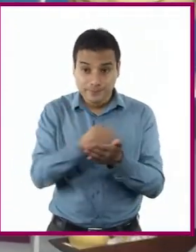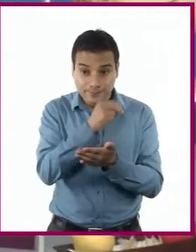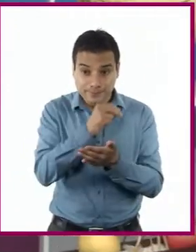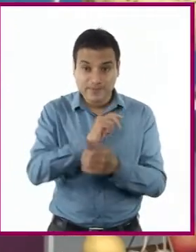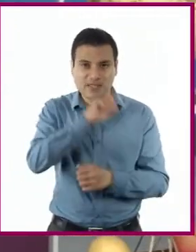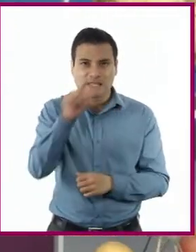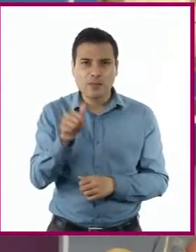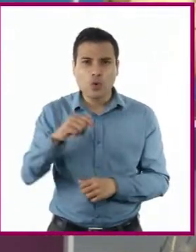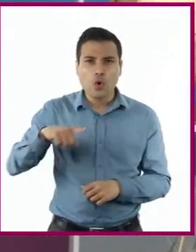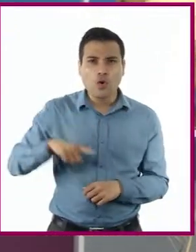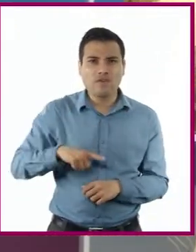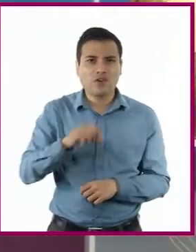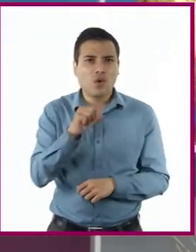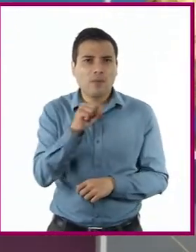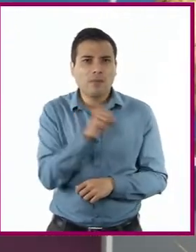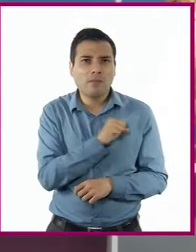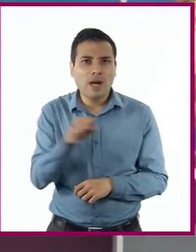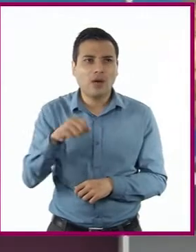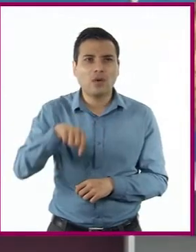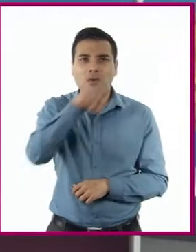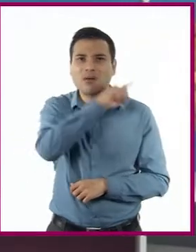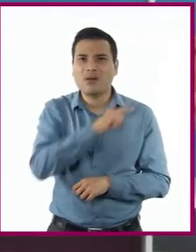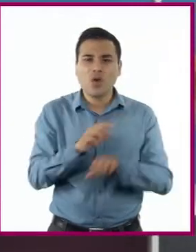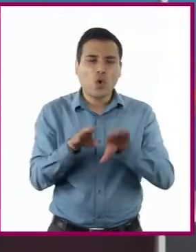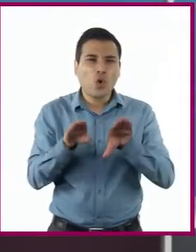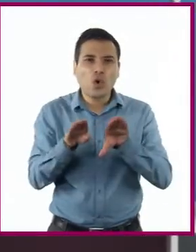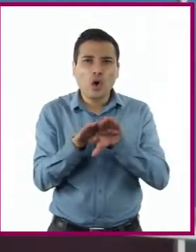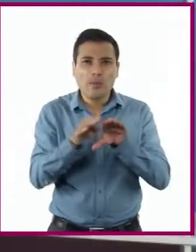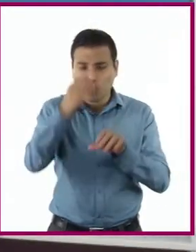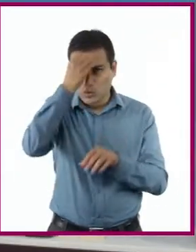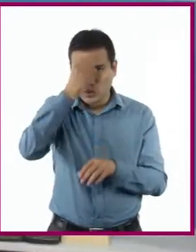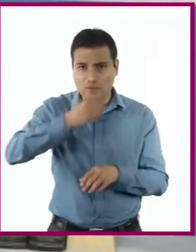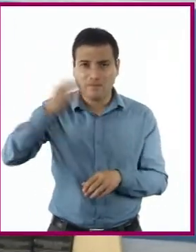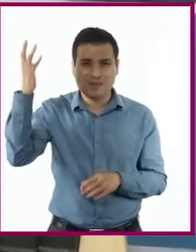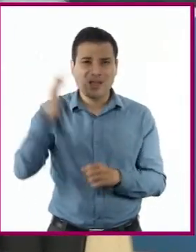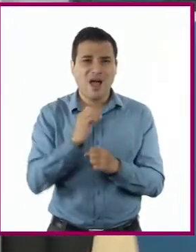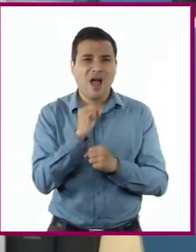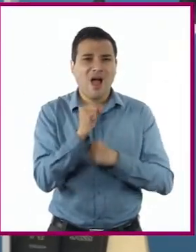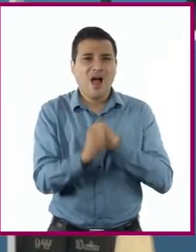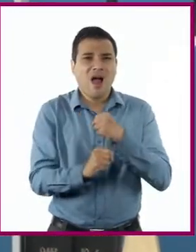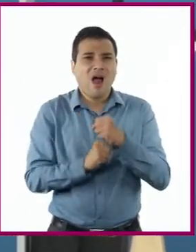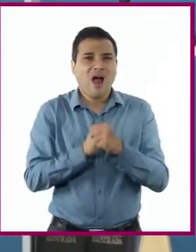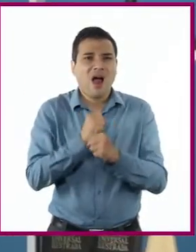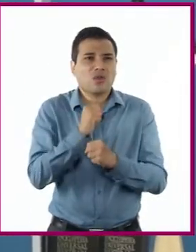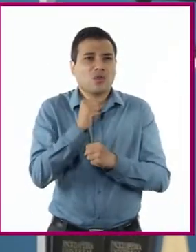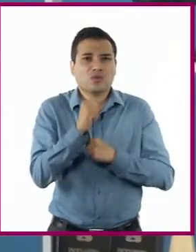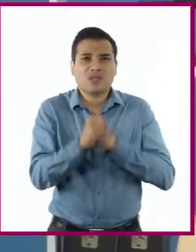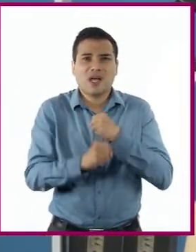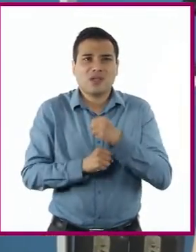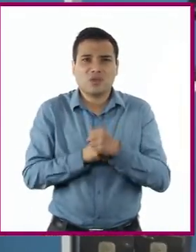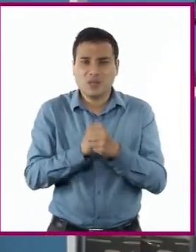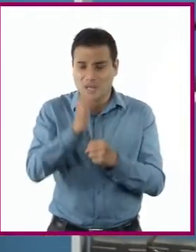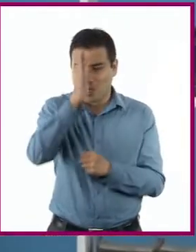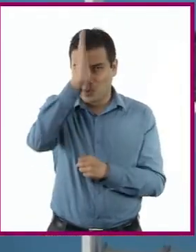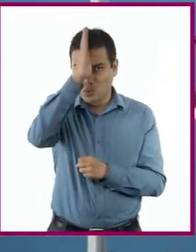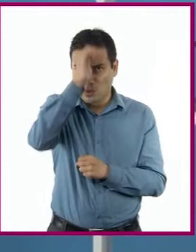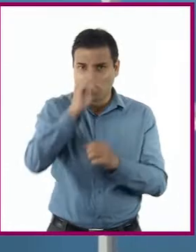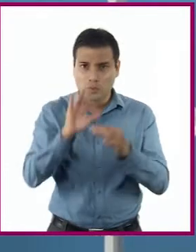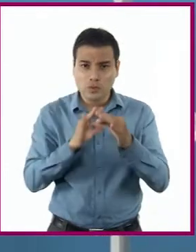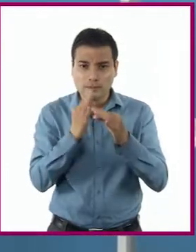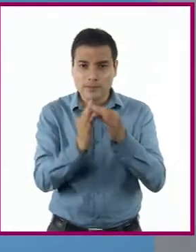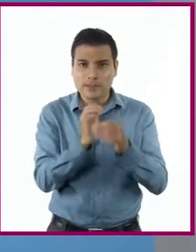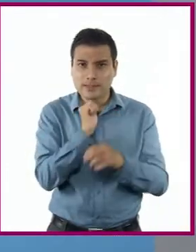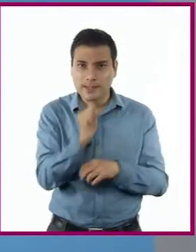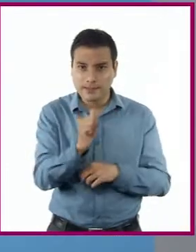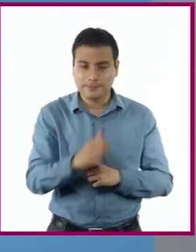malos gobiernos se hicieron como que se les olvida y pasan muchos años y nada que se cumplen esos acuerdos. Hasta aquí la